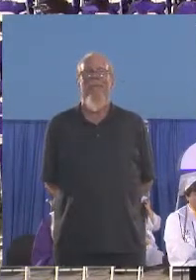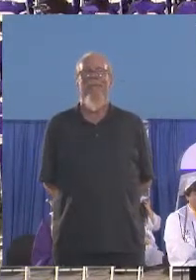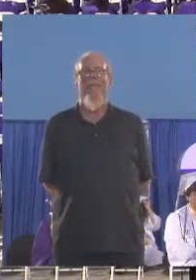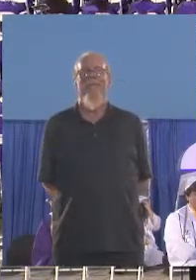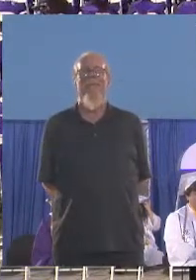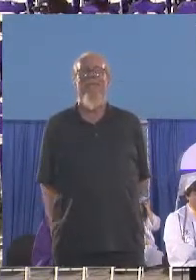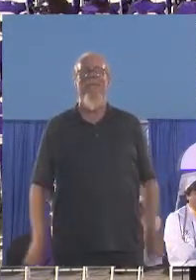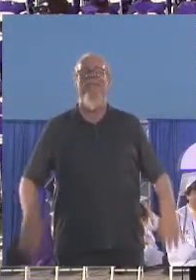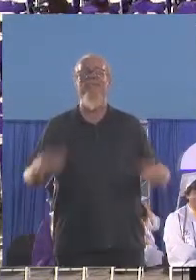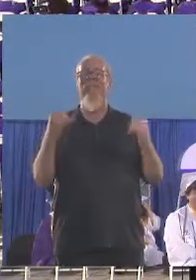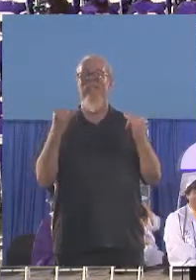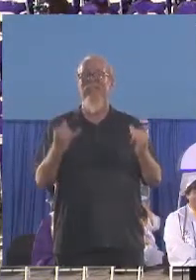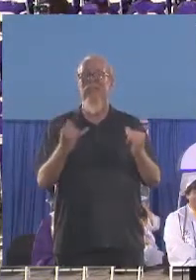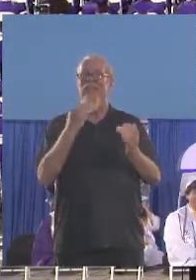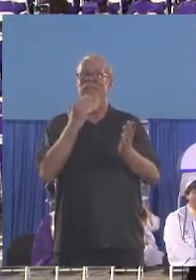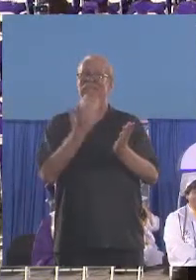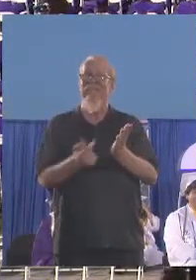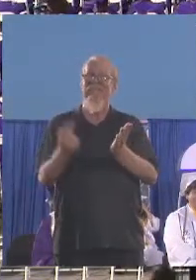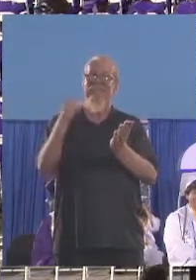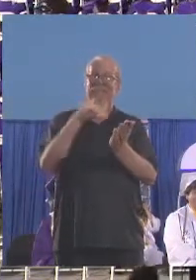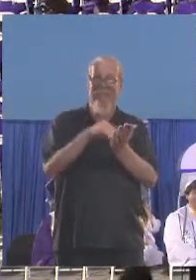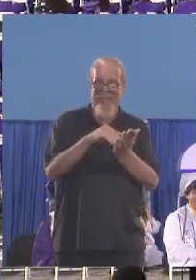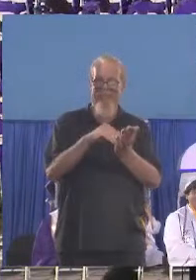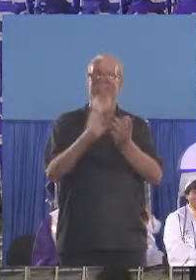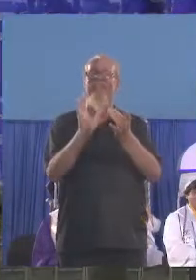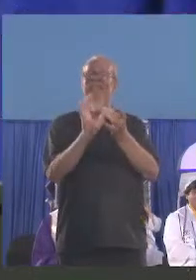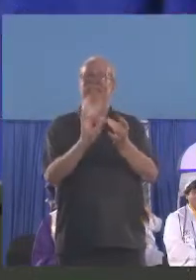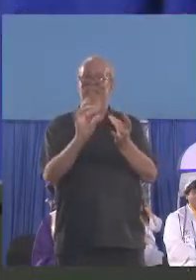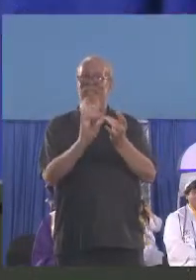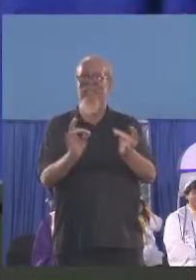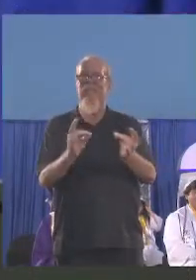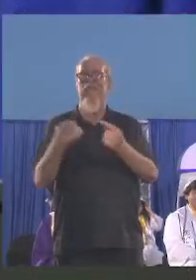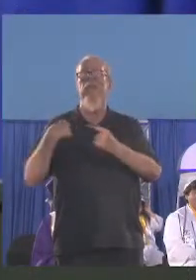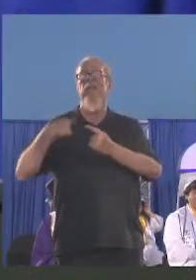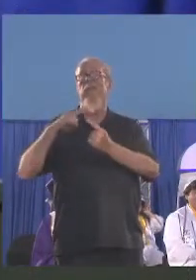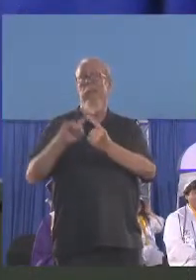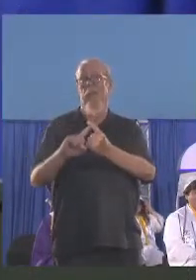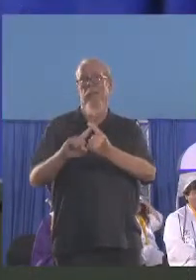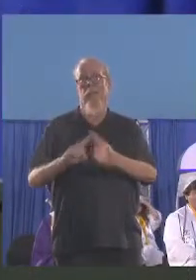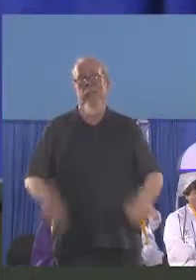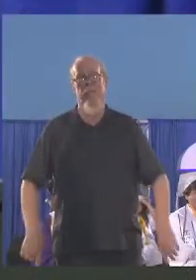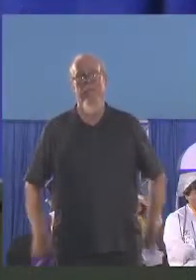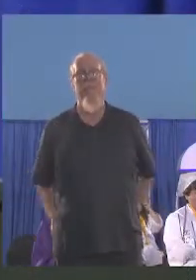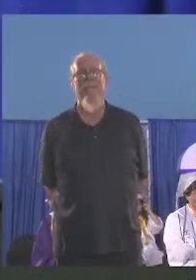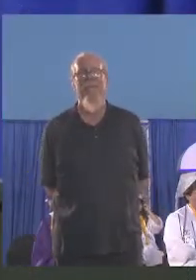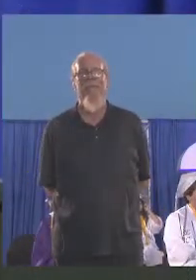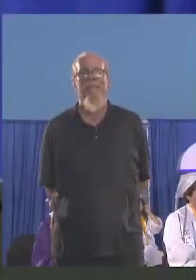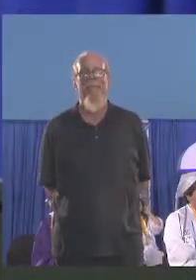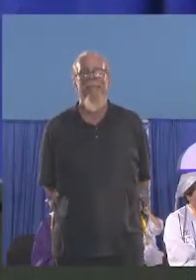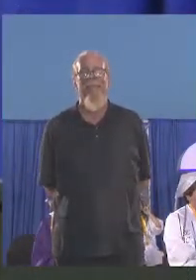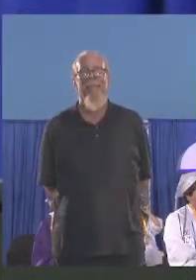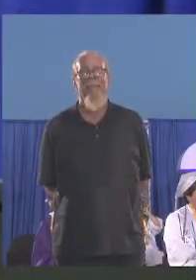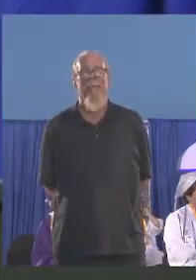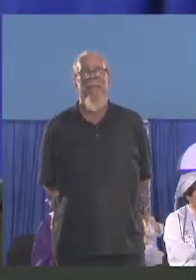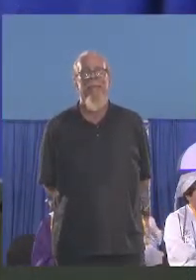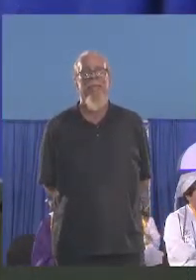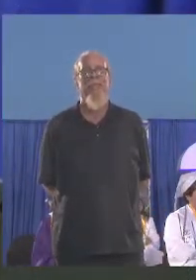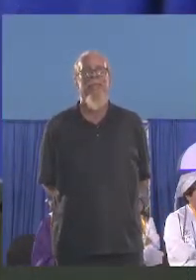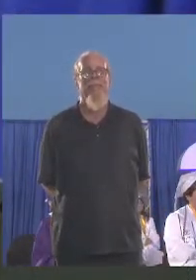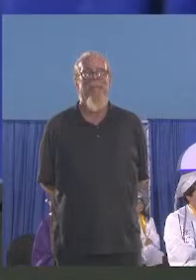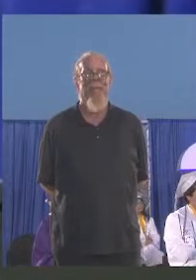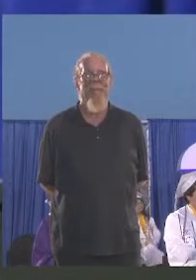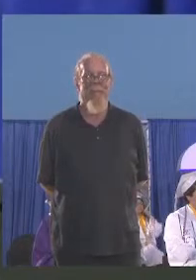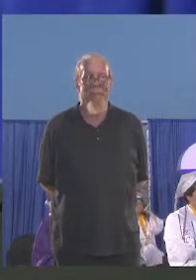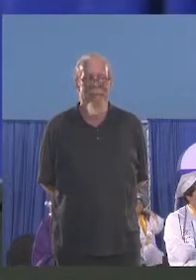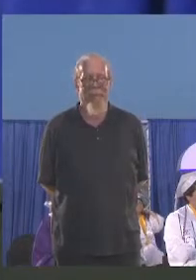Buenas noches, clase 2023. Me siento honrada de estar ante ustedes esta noche mientras lo celebramos. Bueno, seniors, el día